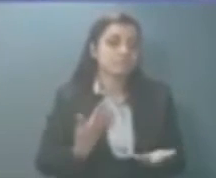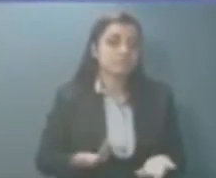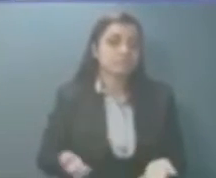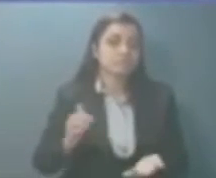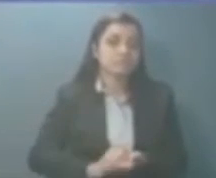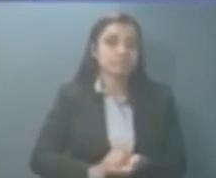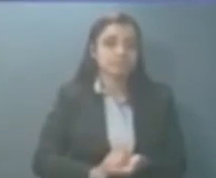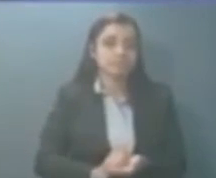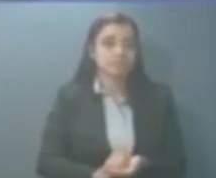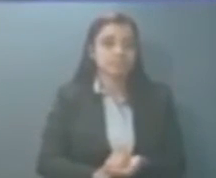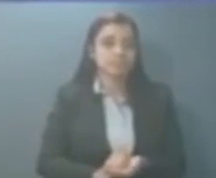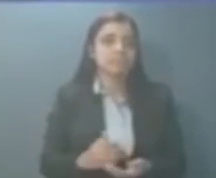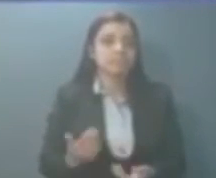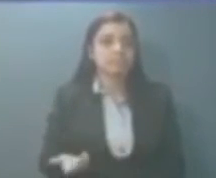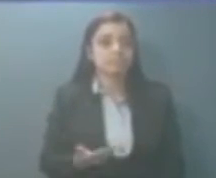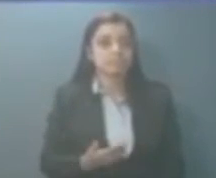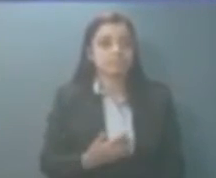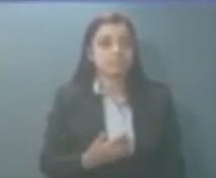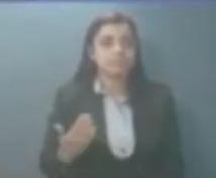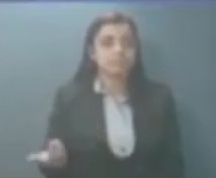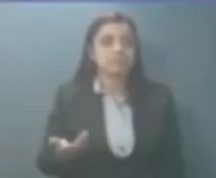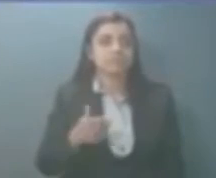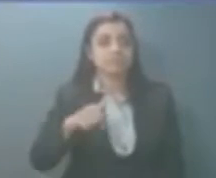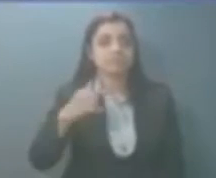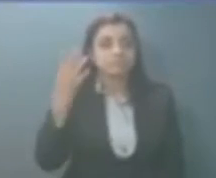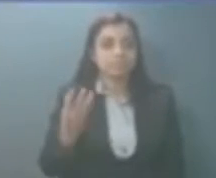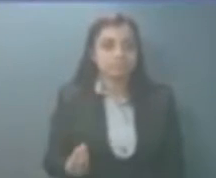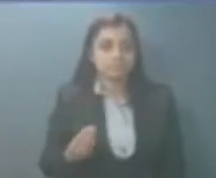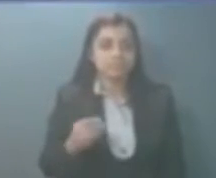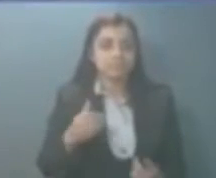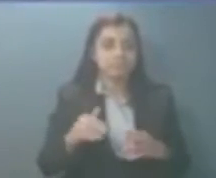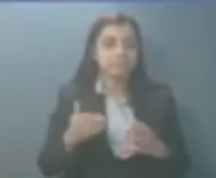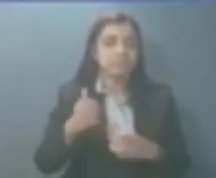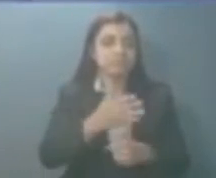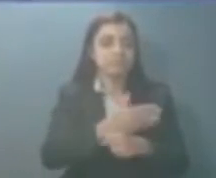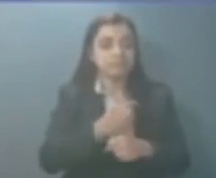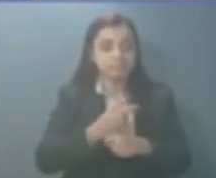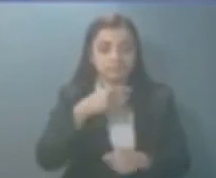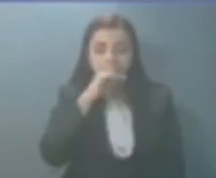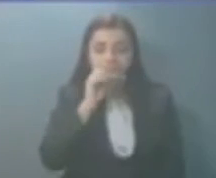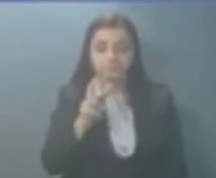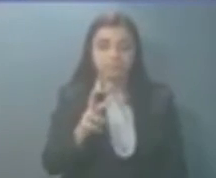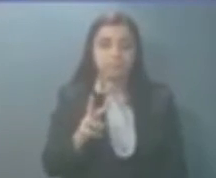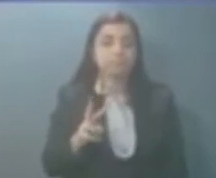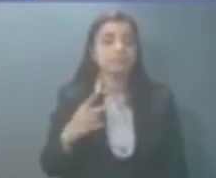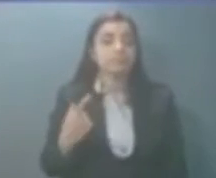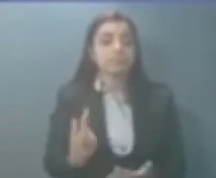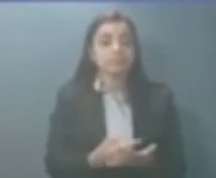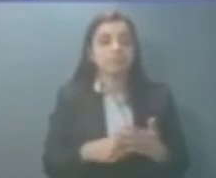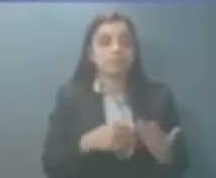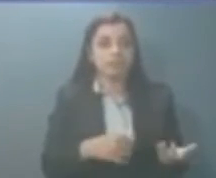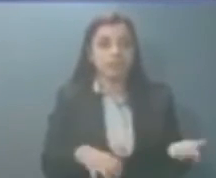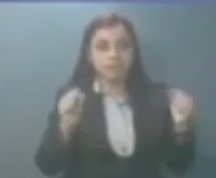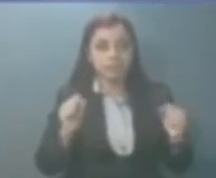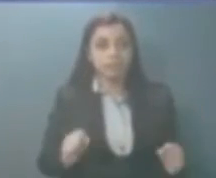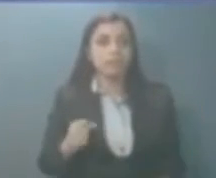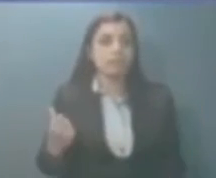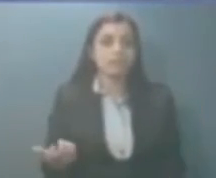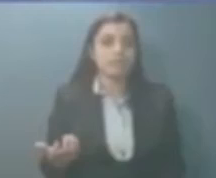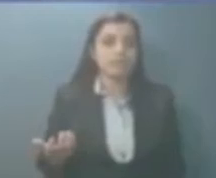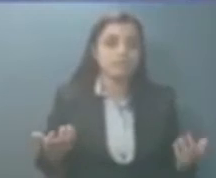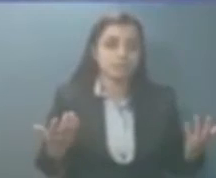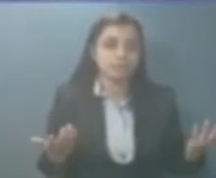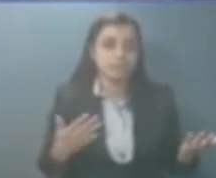repito, estamos muy contentos este día como grupo parlamentario del FMLN y como docente también,